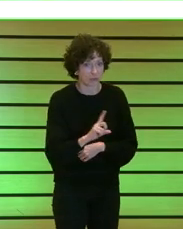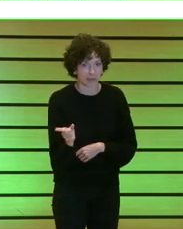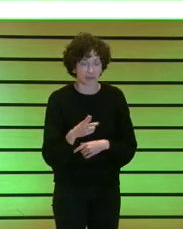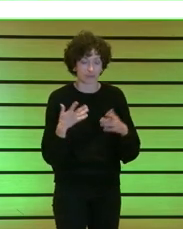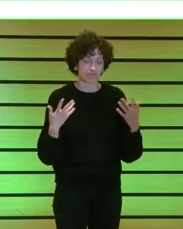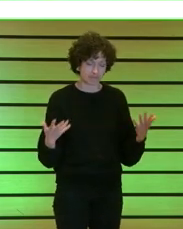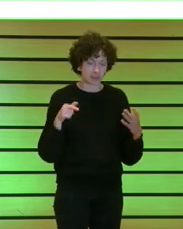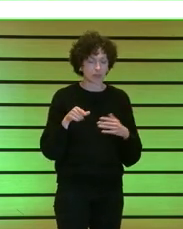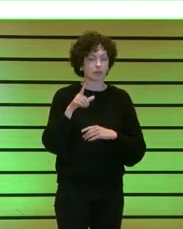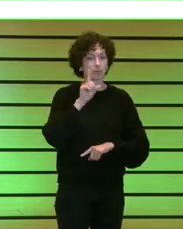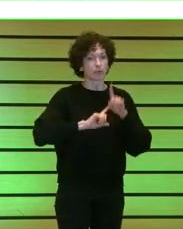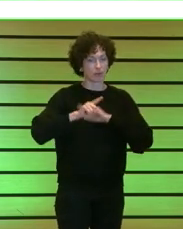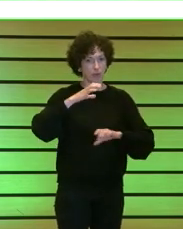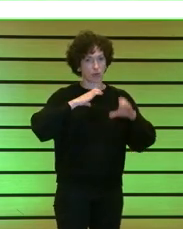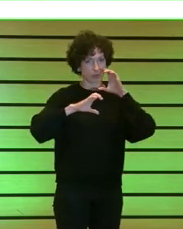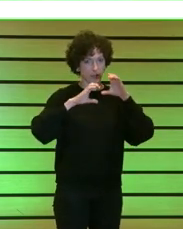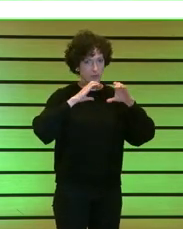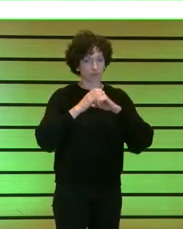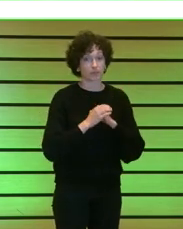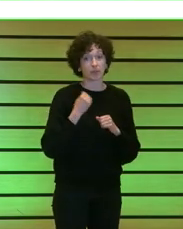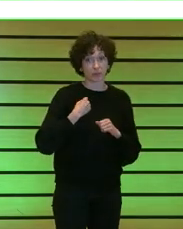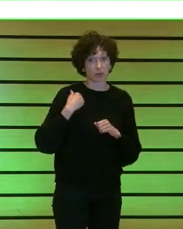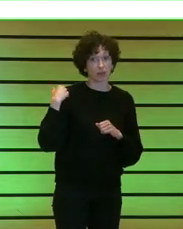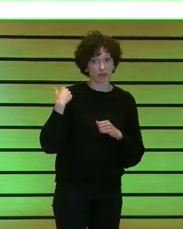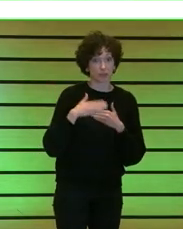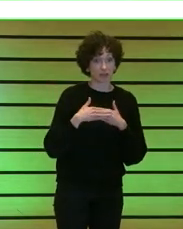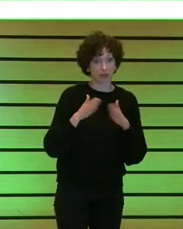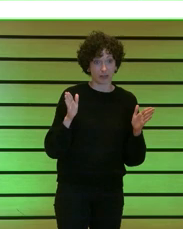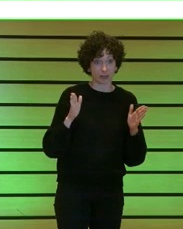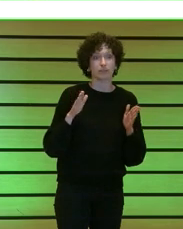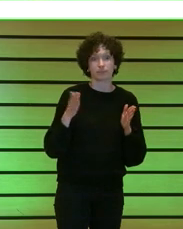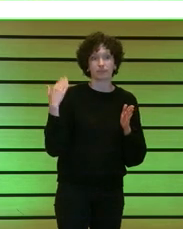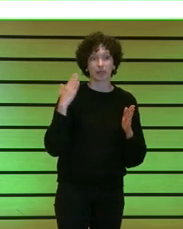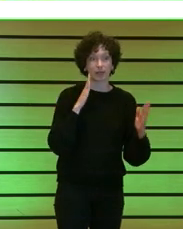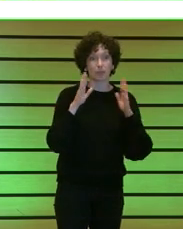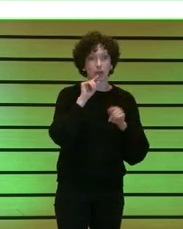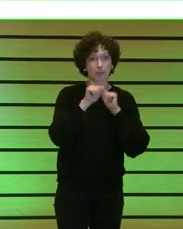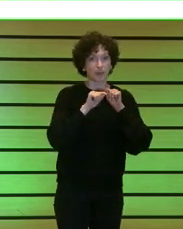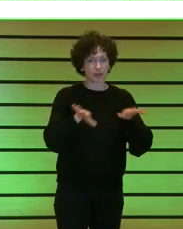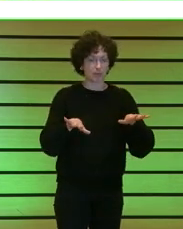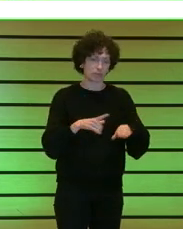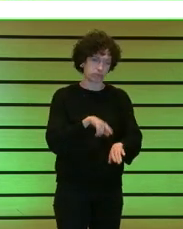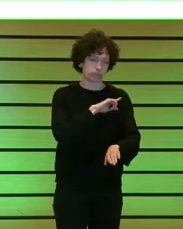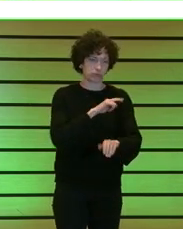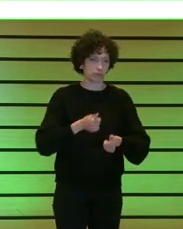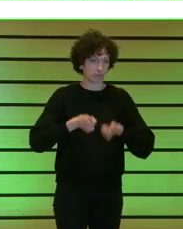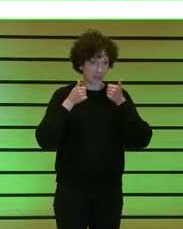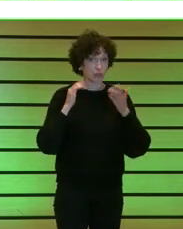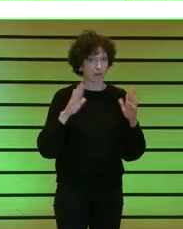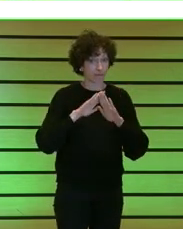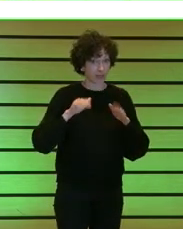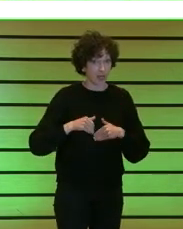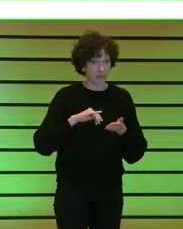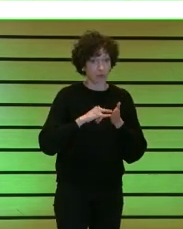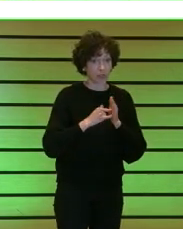de la comunicación y lo mismo que os decía con las puertas abiertas en la pandemia ha sido aún más exagerado y de hecho el proyecto UCI una de las cosas que ha hecho ha